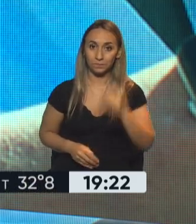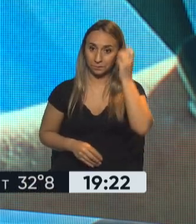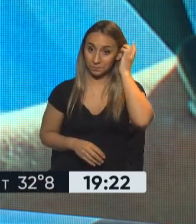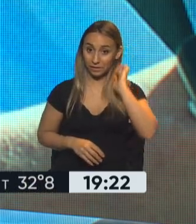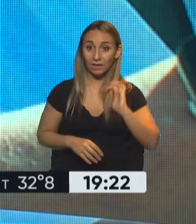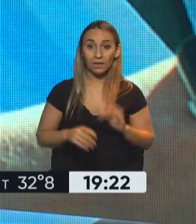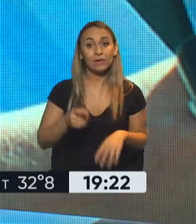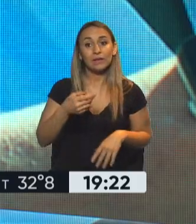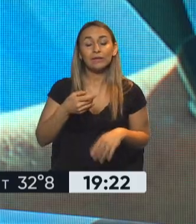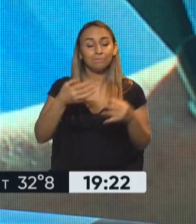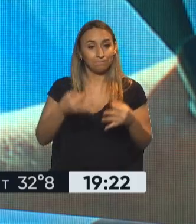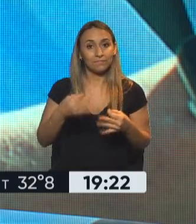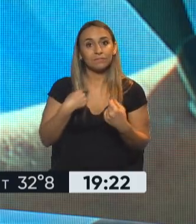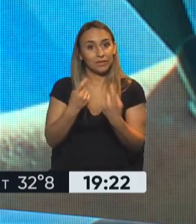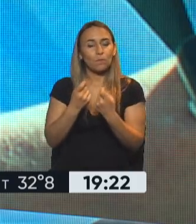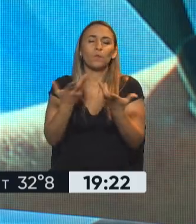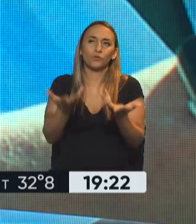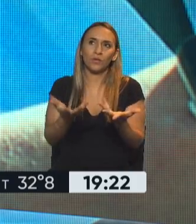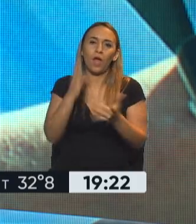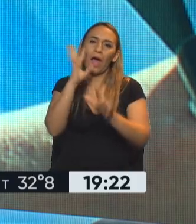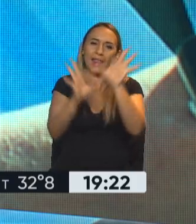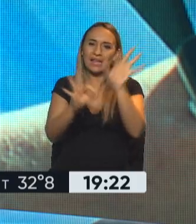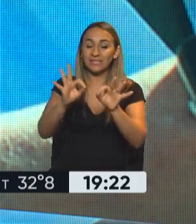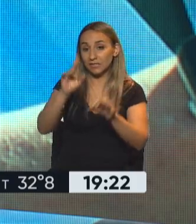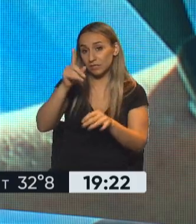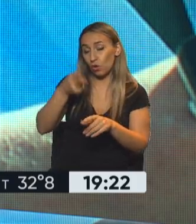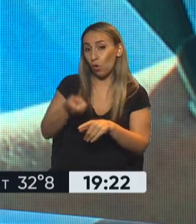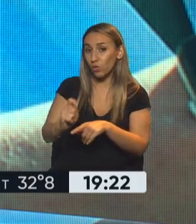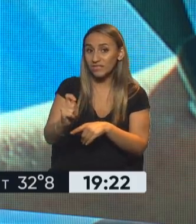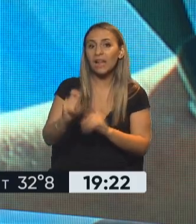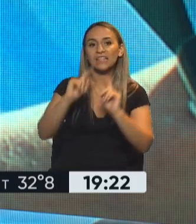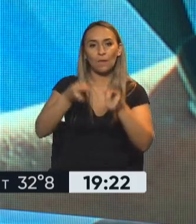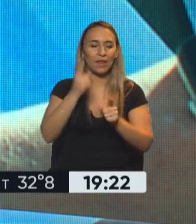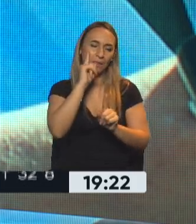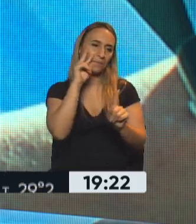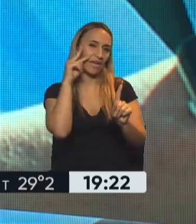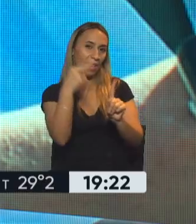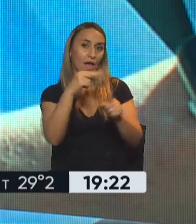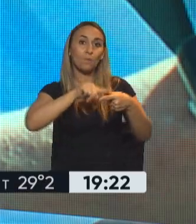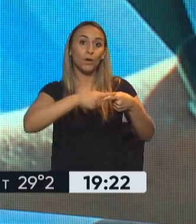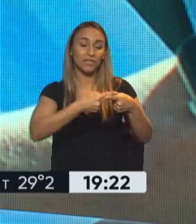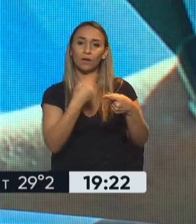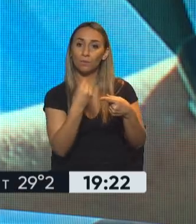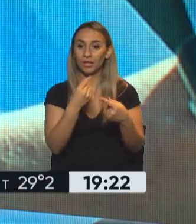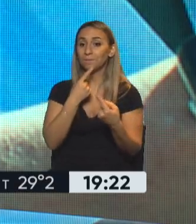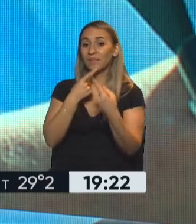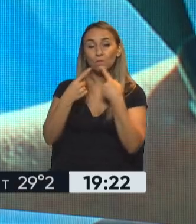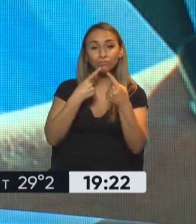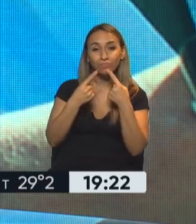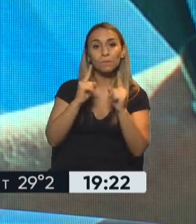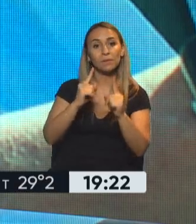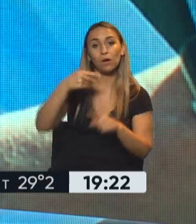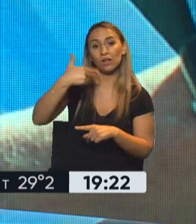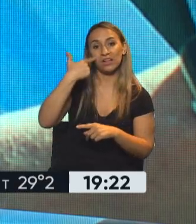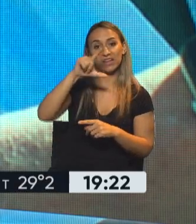Y es necesaria, además de la lectura judicial, la lectura política, porque esta indagatoria, tal como había anticipado Nicolás